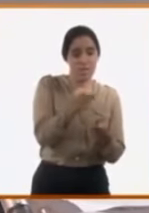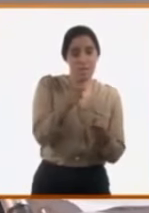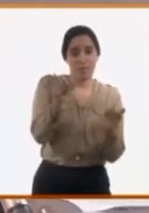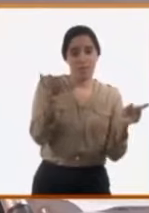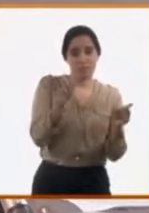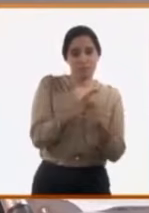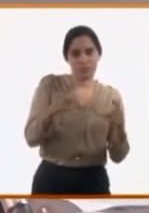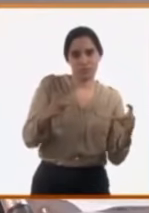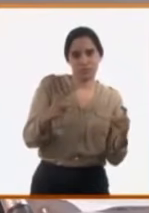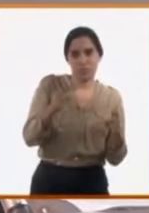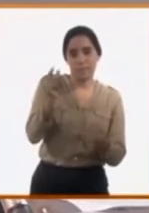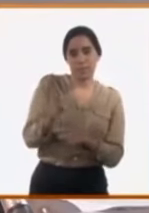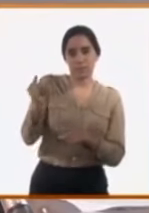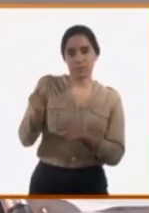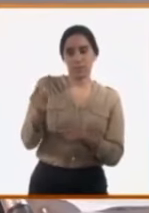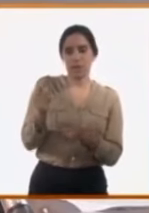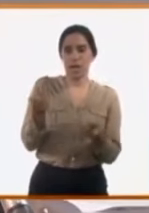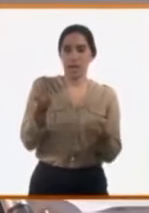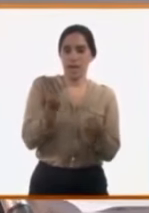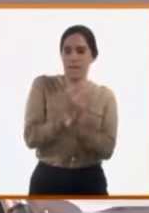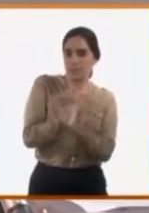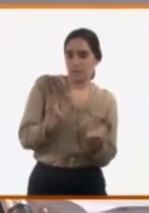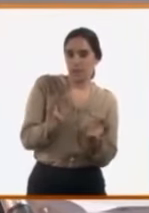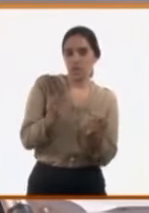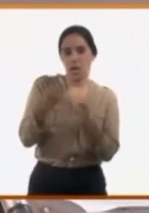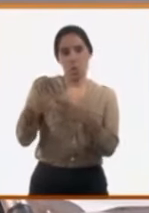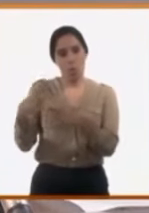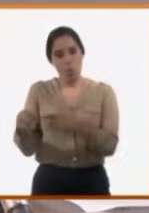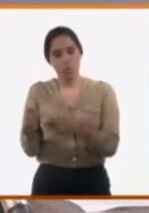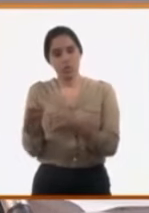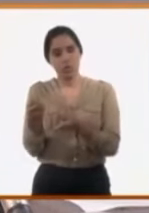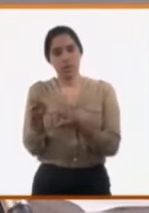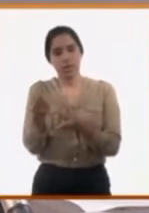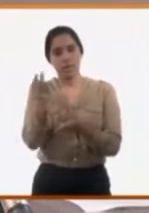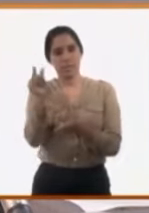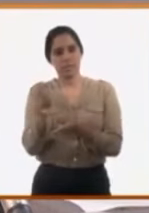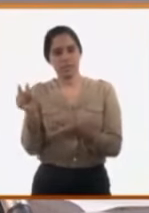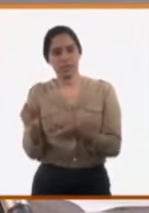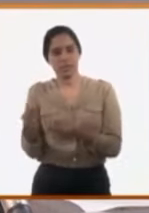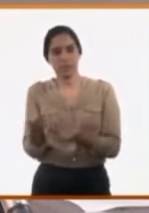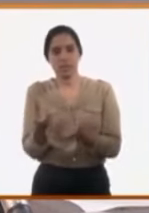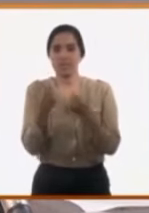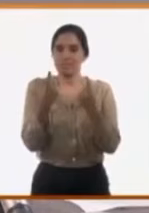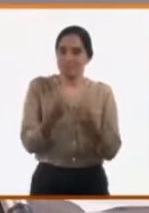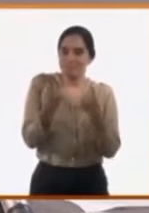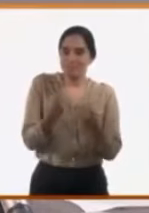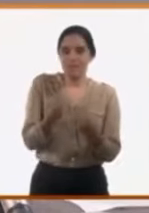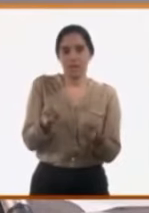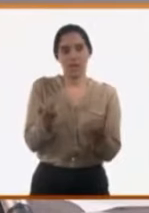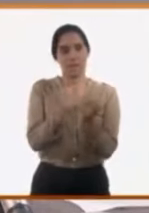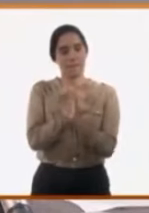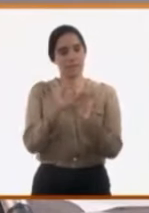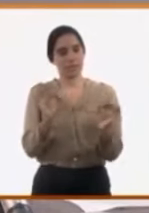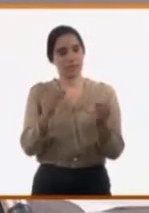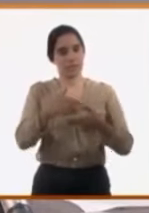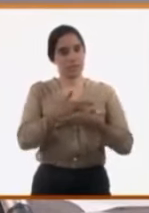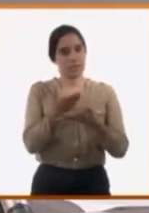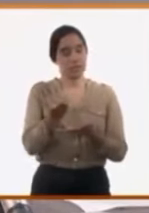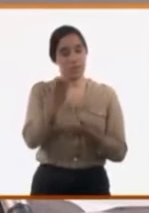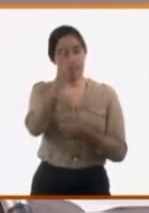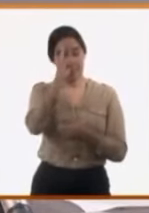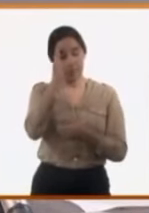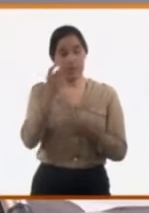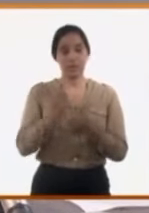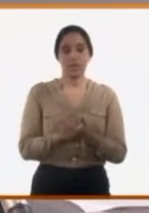necesitaban eh más plazas de Medicina cogían menos Entonces ese experimento ha dado la posibilidad de distribuirlo de esa manera